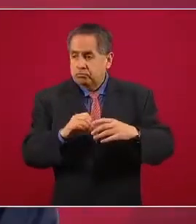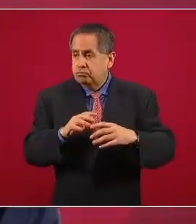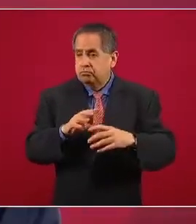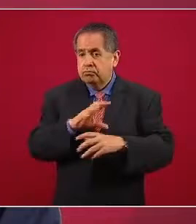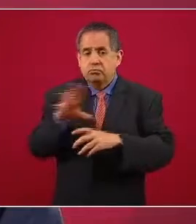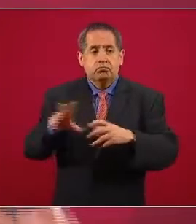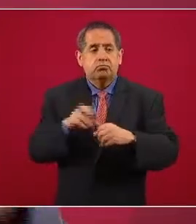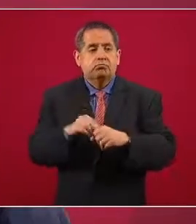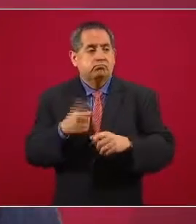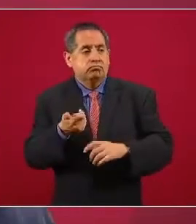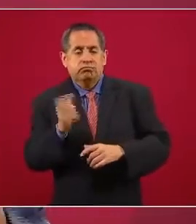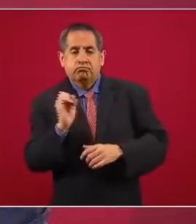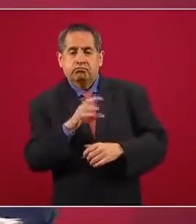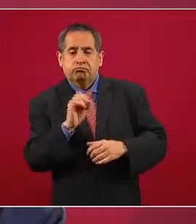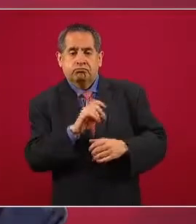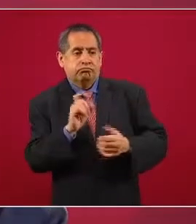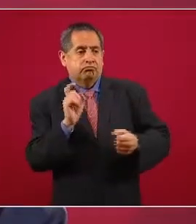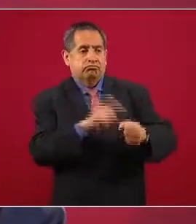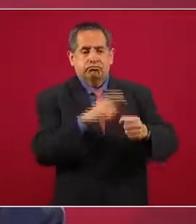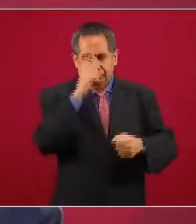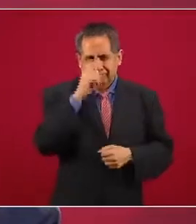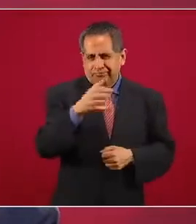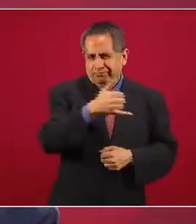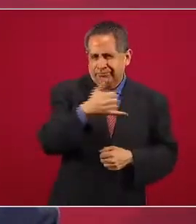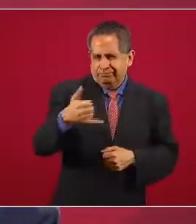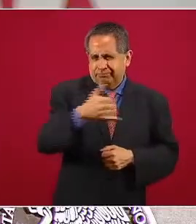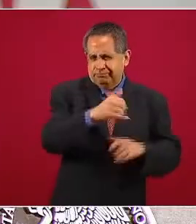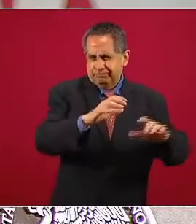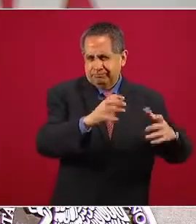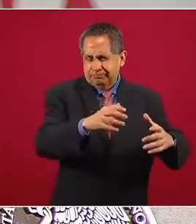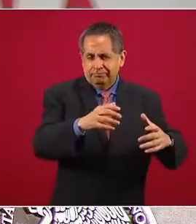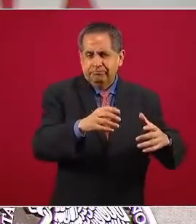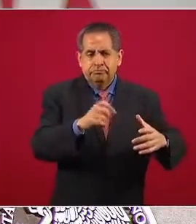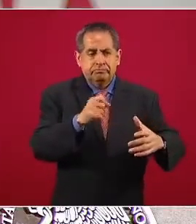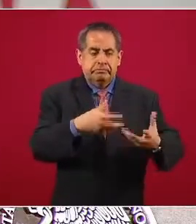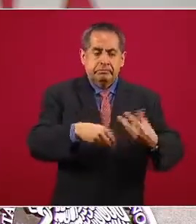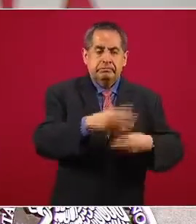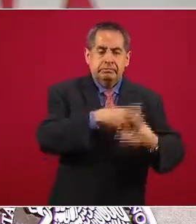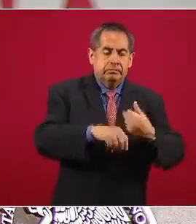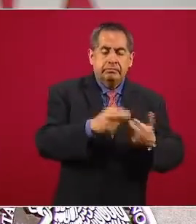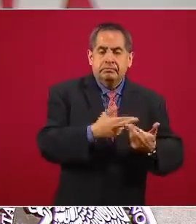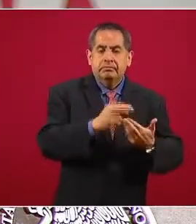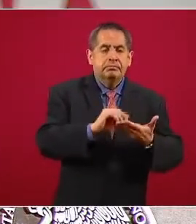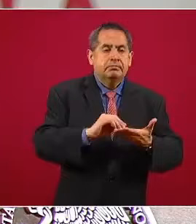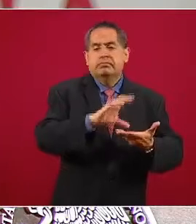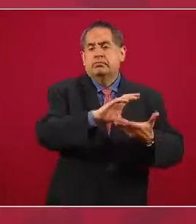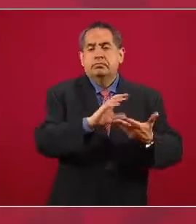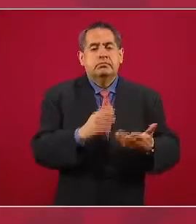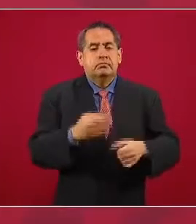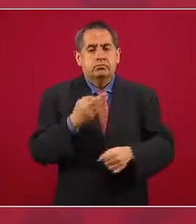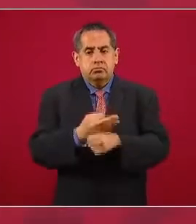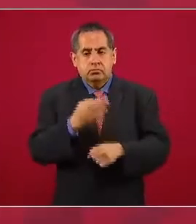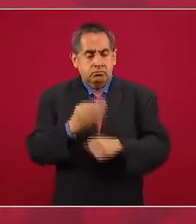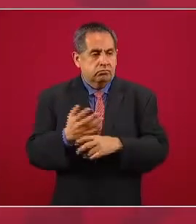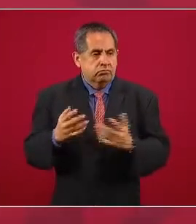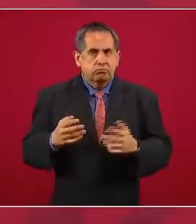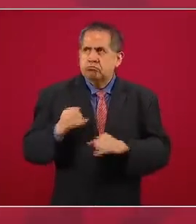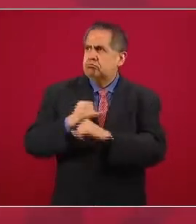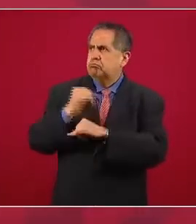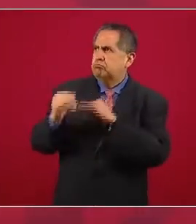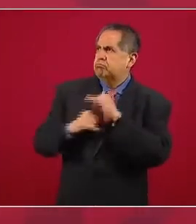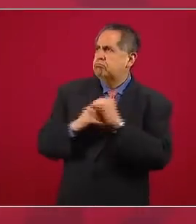al Infonavit, que también va a dar al patrimonio de los trabajadores, estamos en estándares verdaderamente